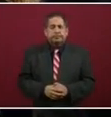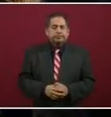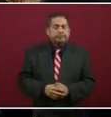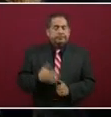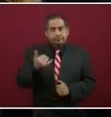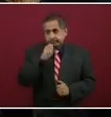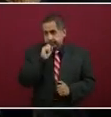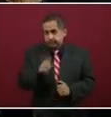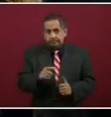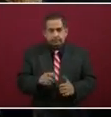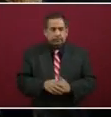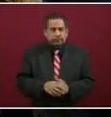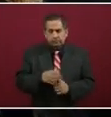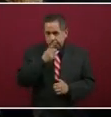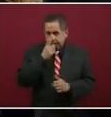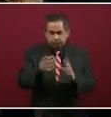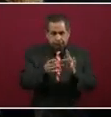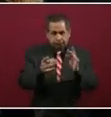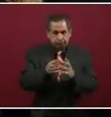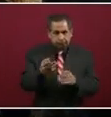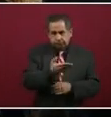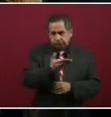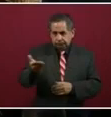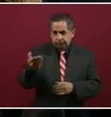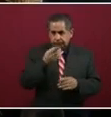Y decirles a ustedes